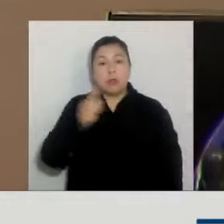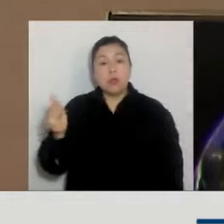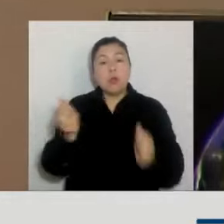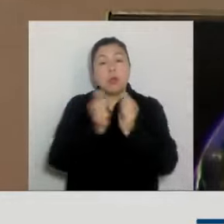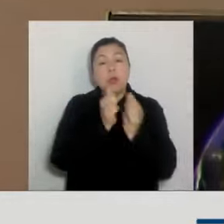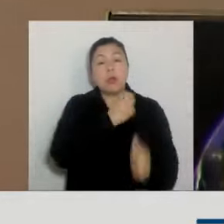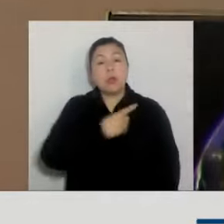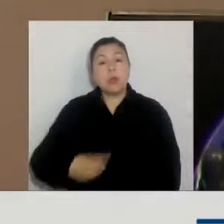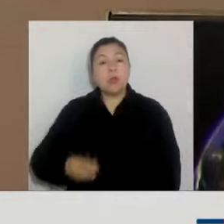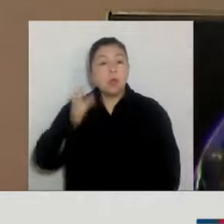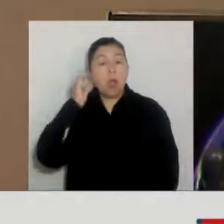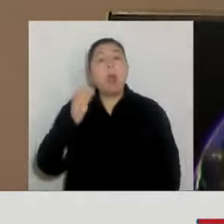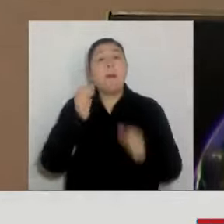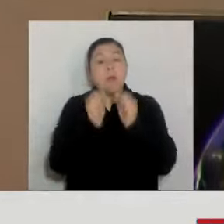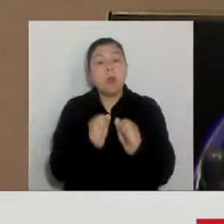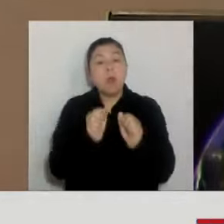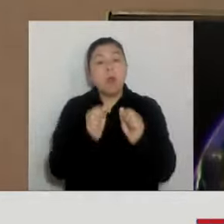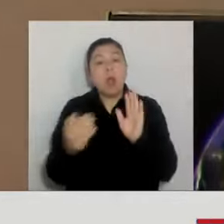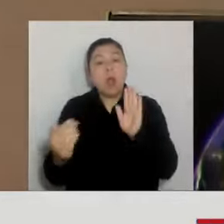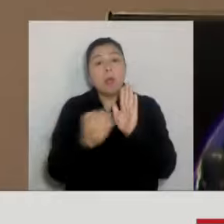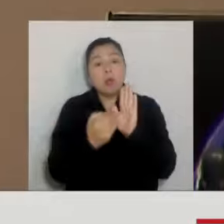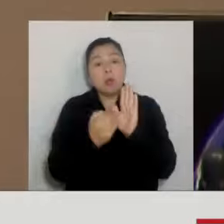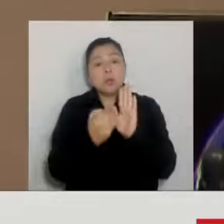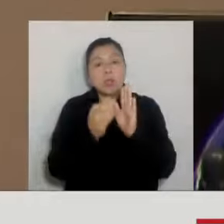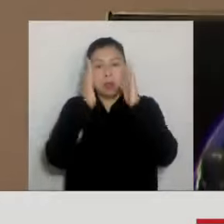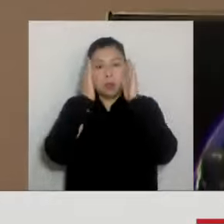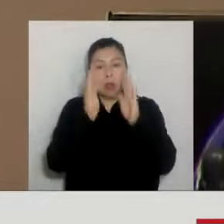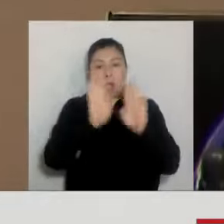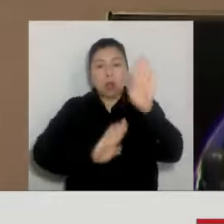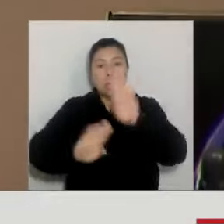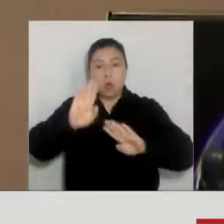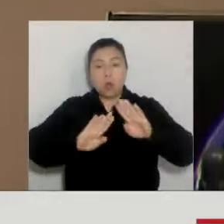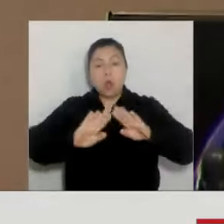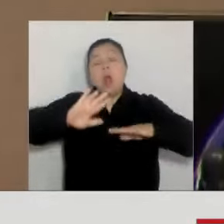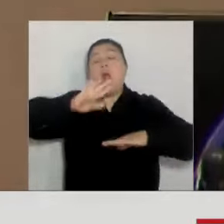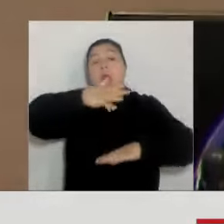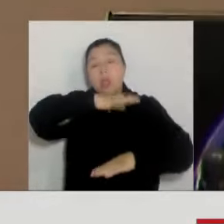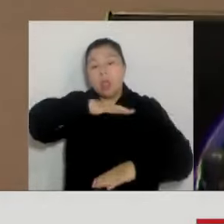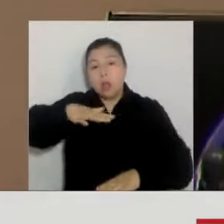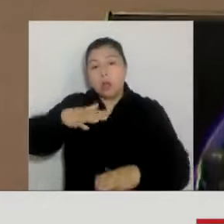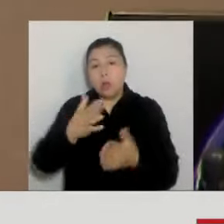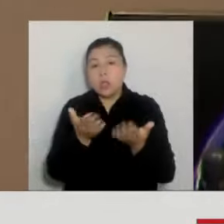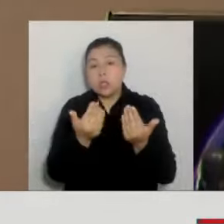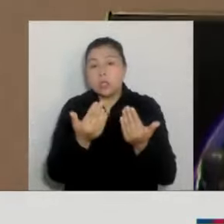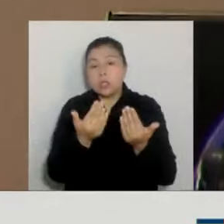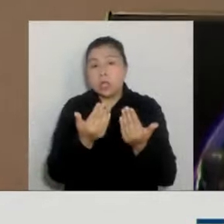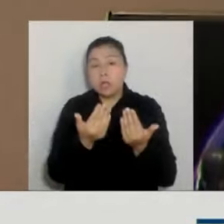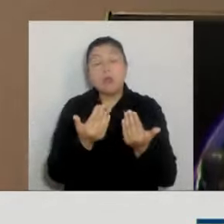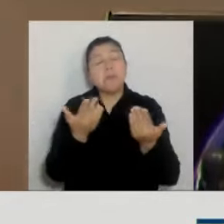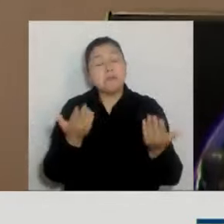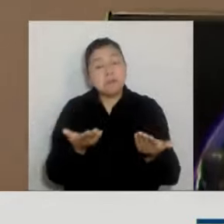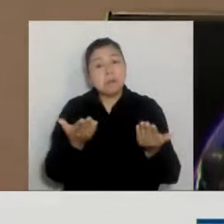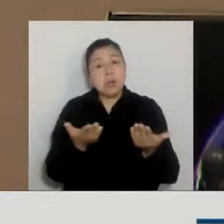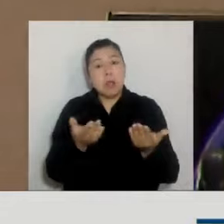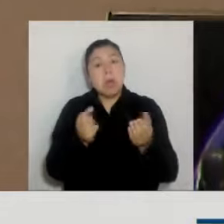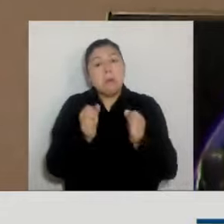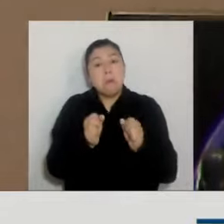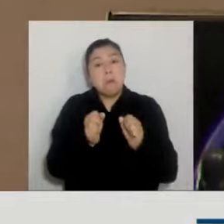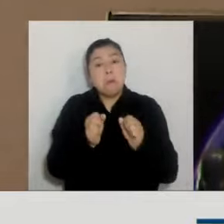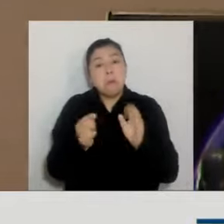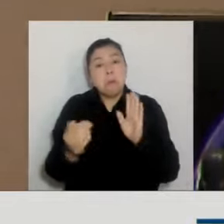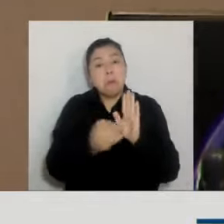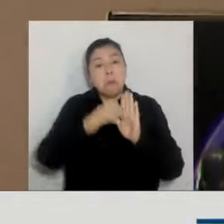apoyar iniciativas que vayan en Al cuidado del recurso hídrico es necesario poder apoyar iniciativas que vayan en